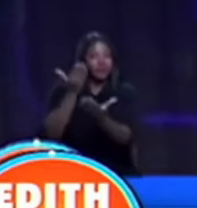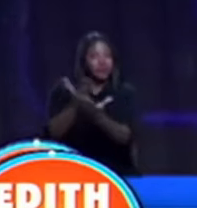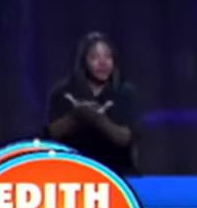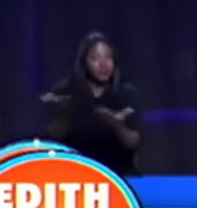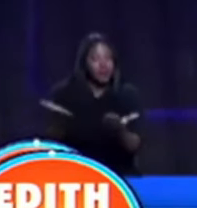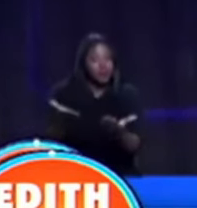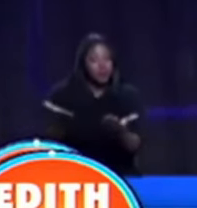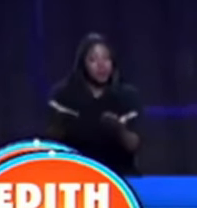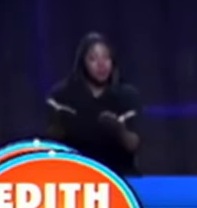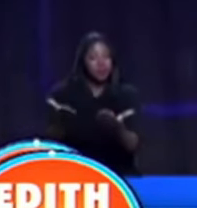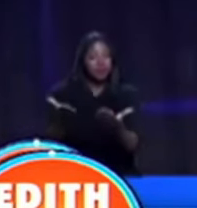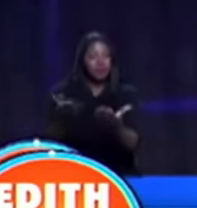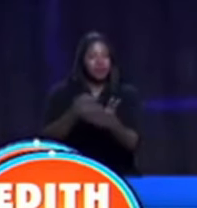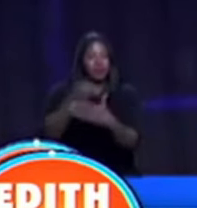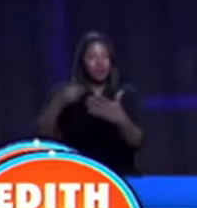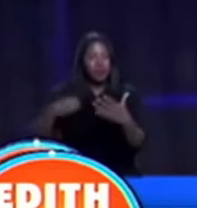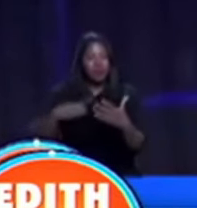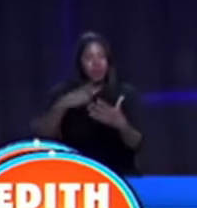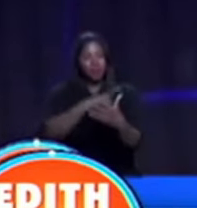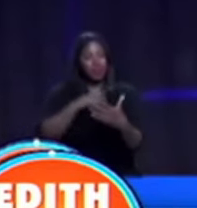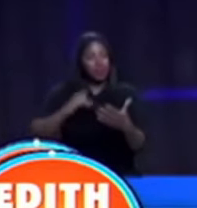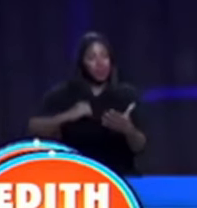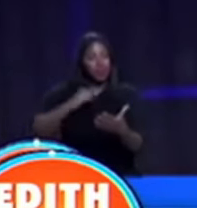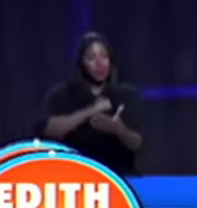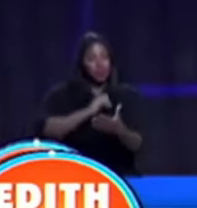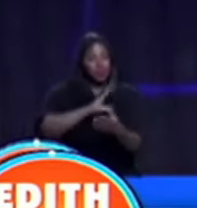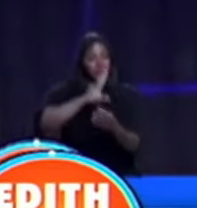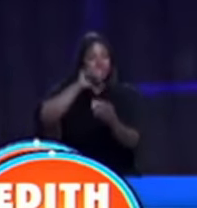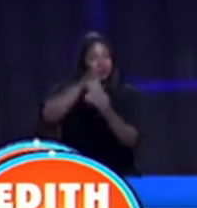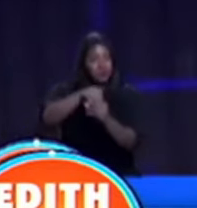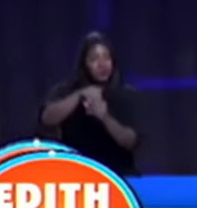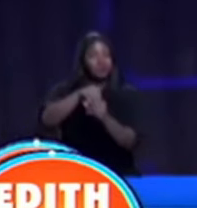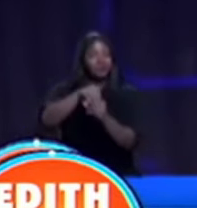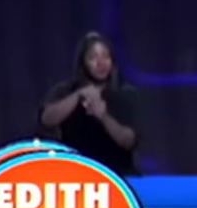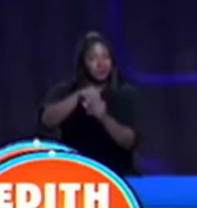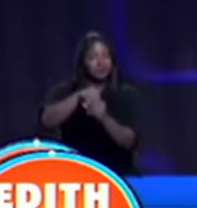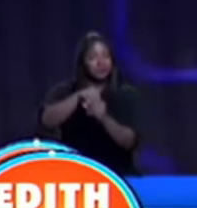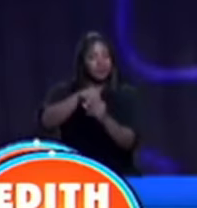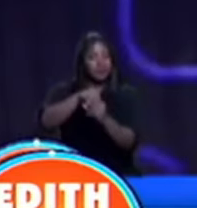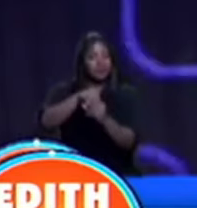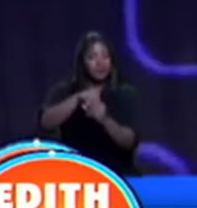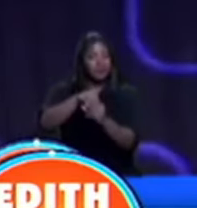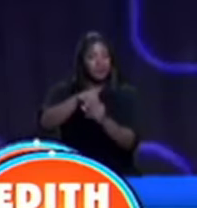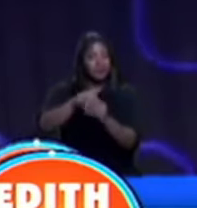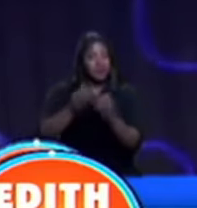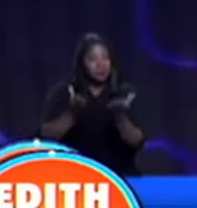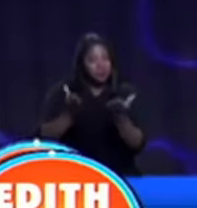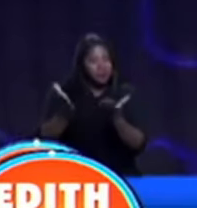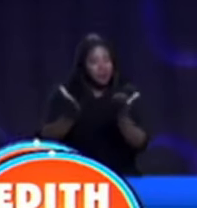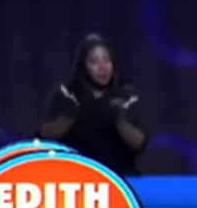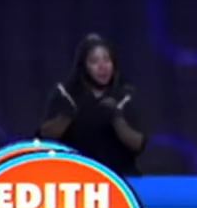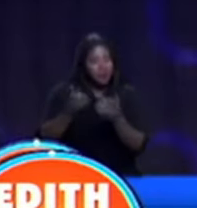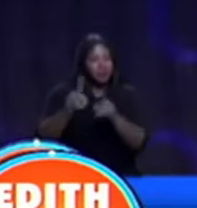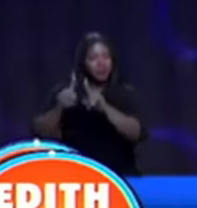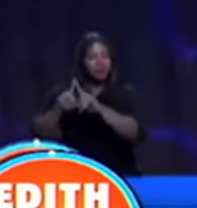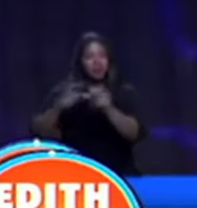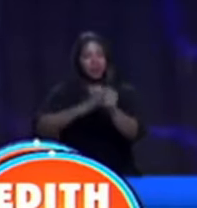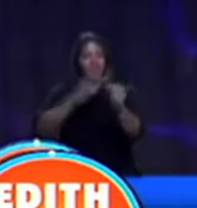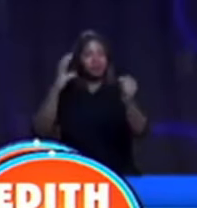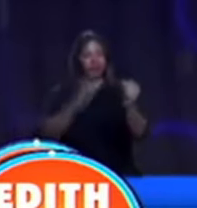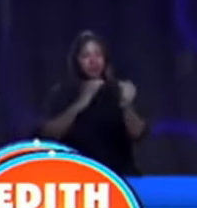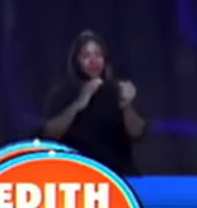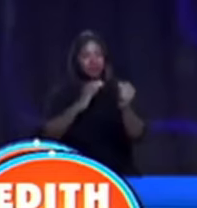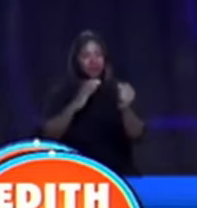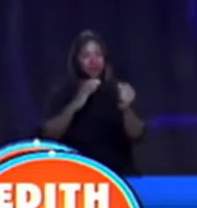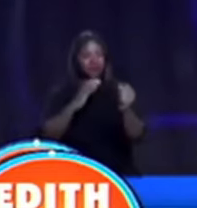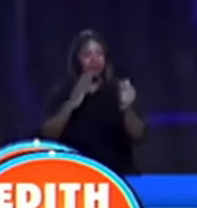comisión bicameral integrada por diputados y senadores que justamente nos pusiéramos a la orden de los demás poderes ante el creciente conflicto que ya